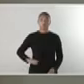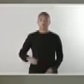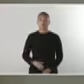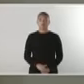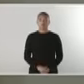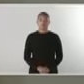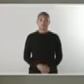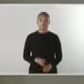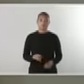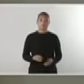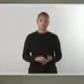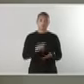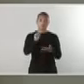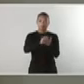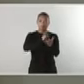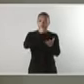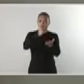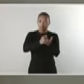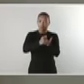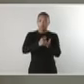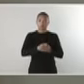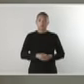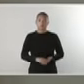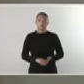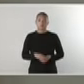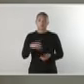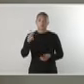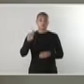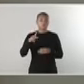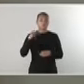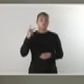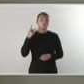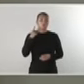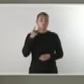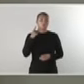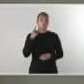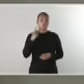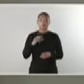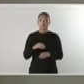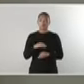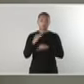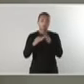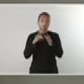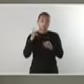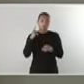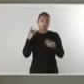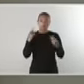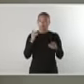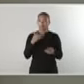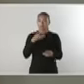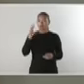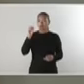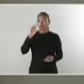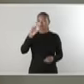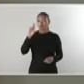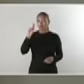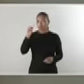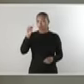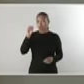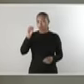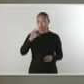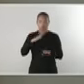en tamauli en Tamaulipas los partidos y sus políticos corruptos ya se van